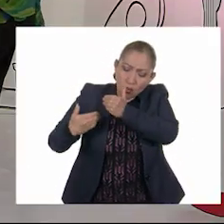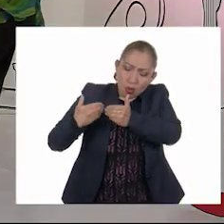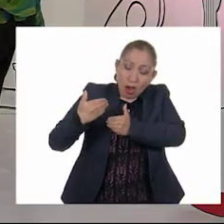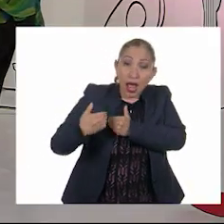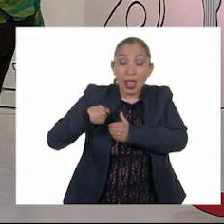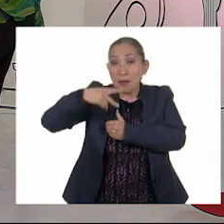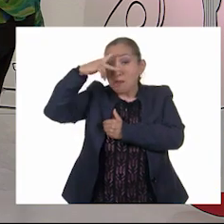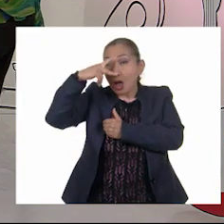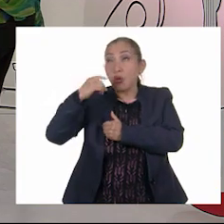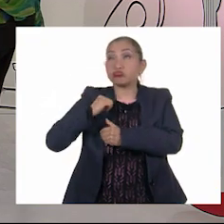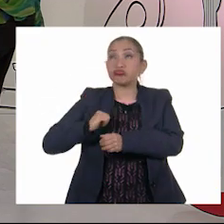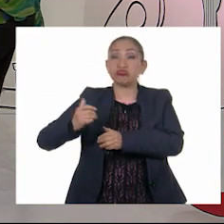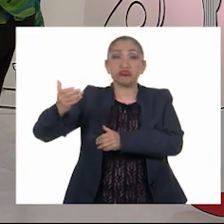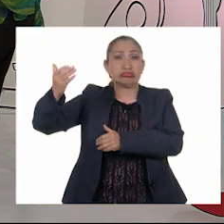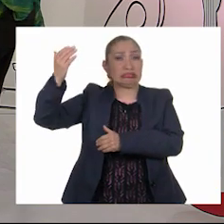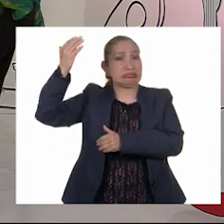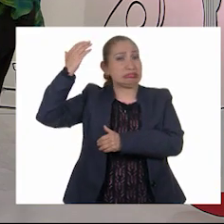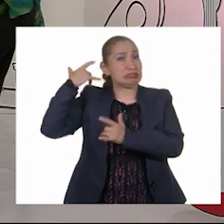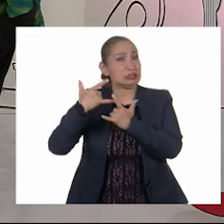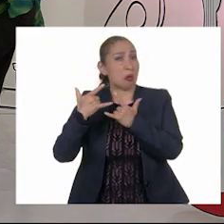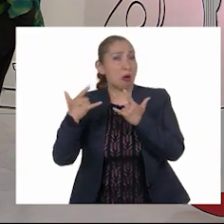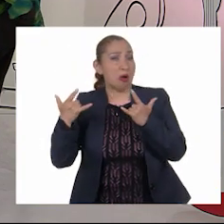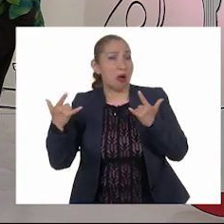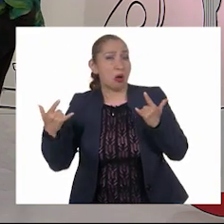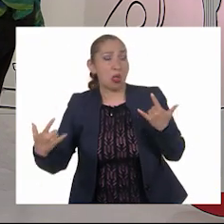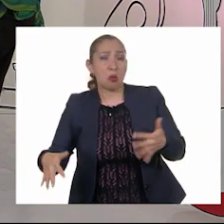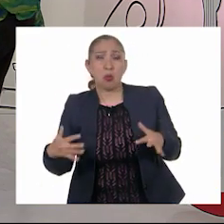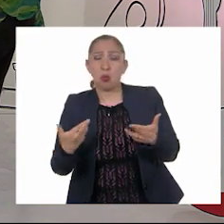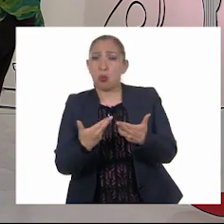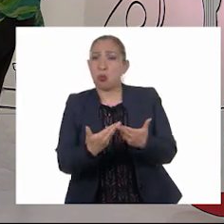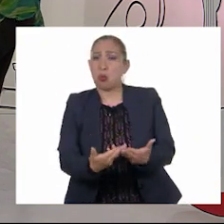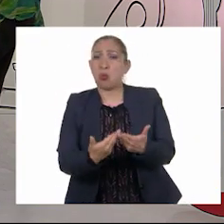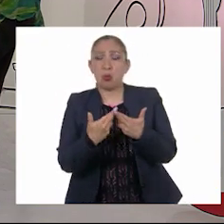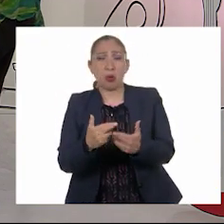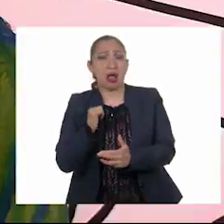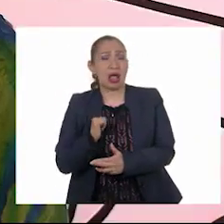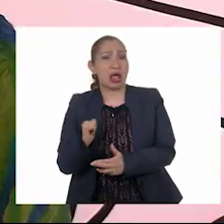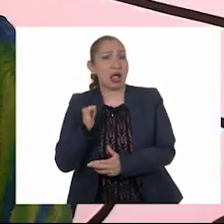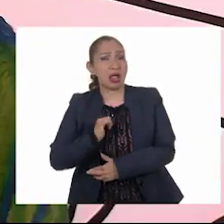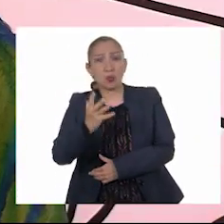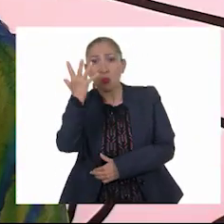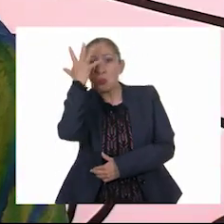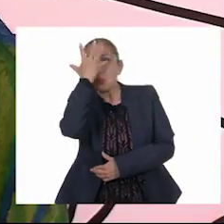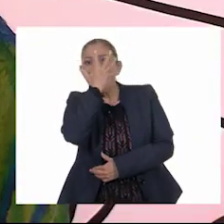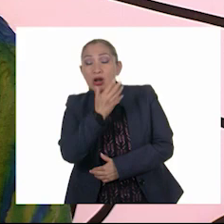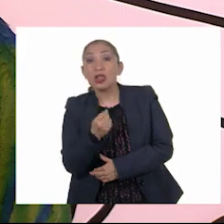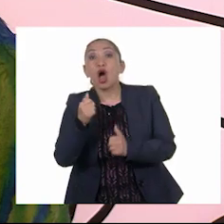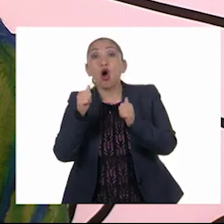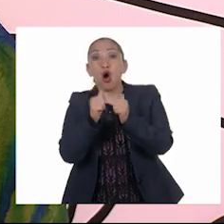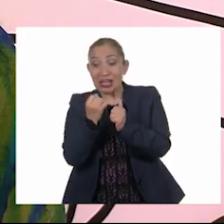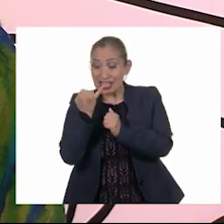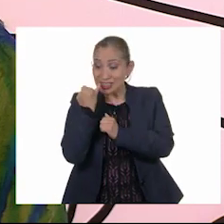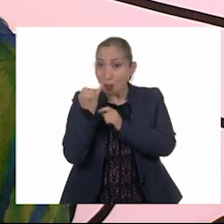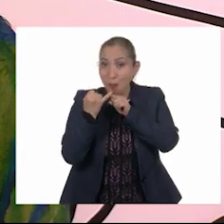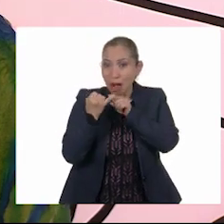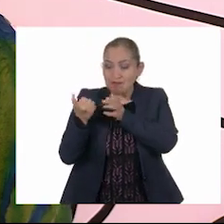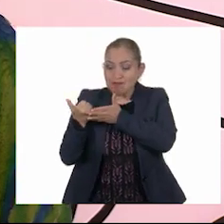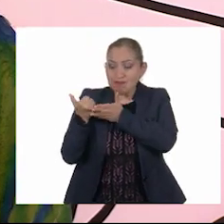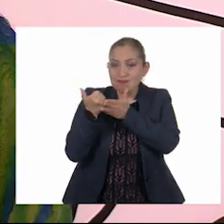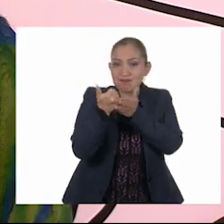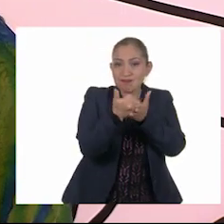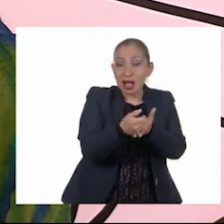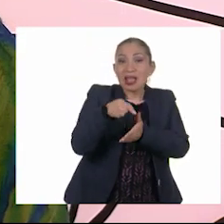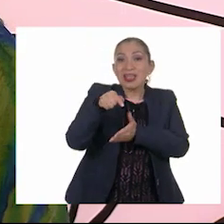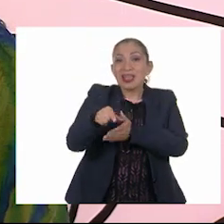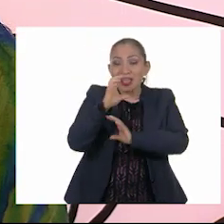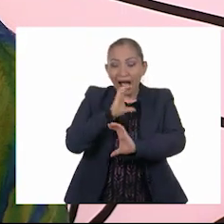país antiquísimo, entonces tenemos una historia tan antigua y tan bella que solamente a través de estos idiomas y a través